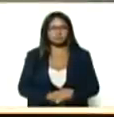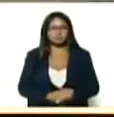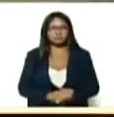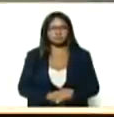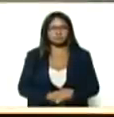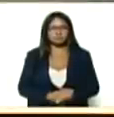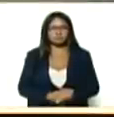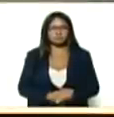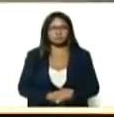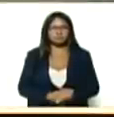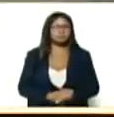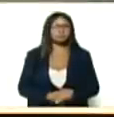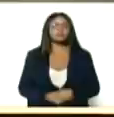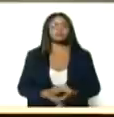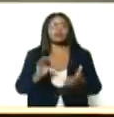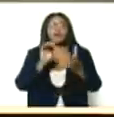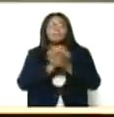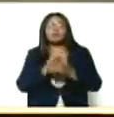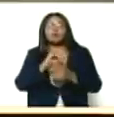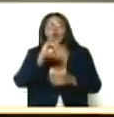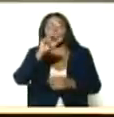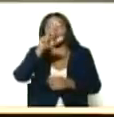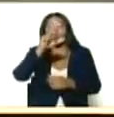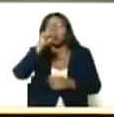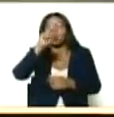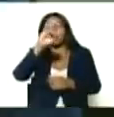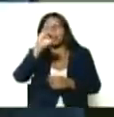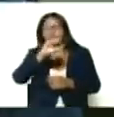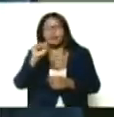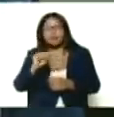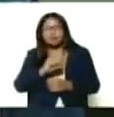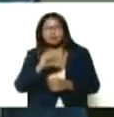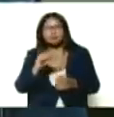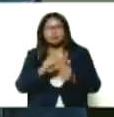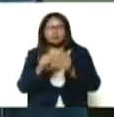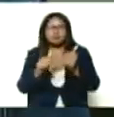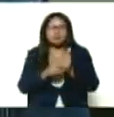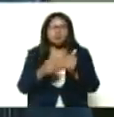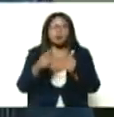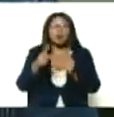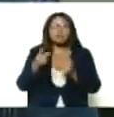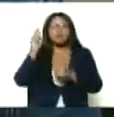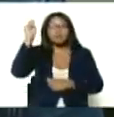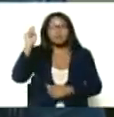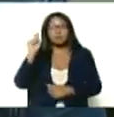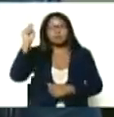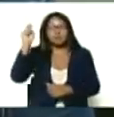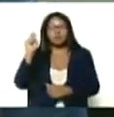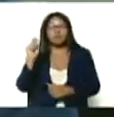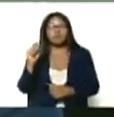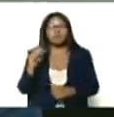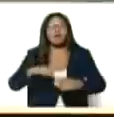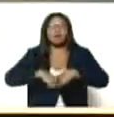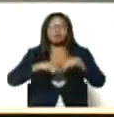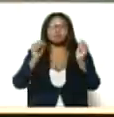Luis José Marcano, vicepresidente de Asuntos Municipales y diputado de Anzoátegui.